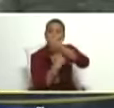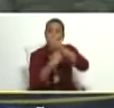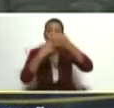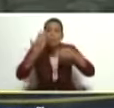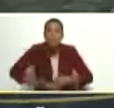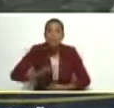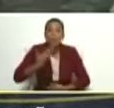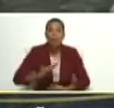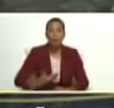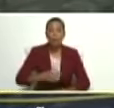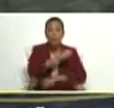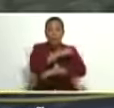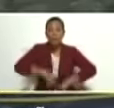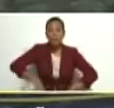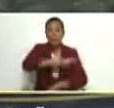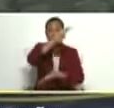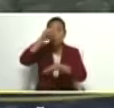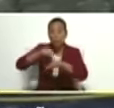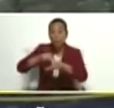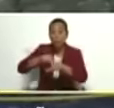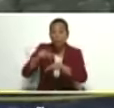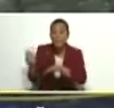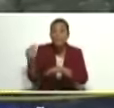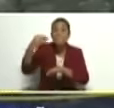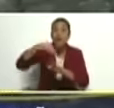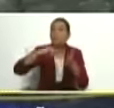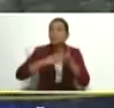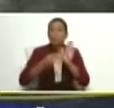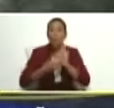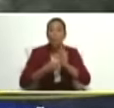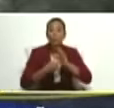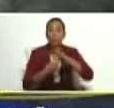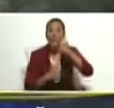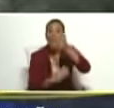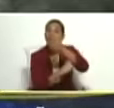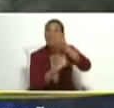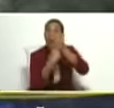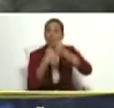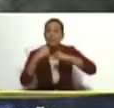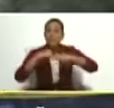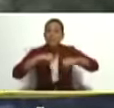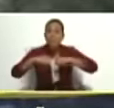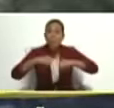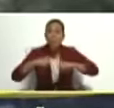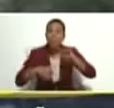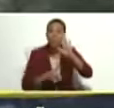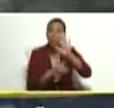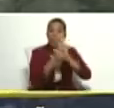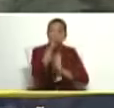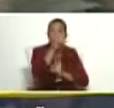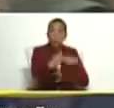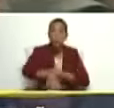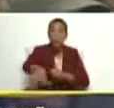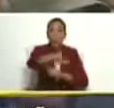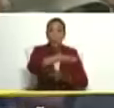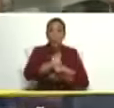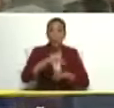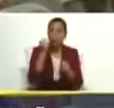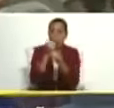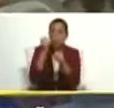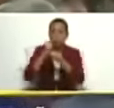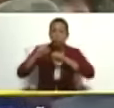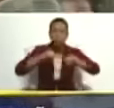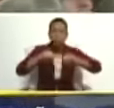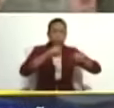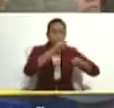La Fuerza Armada Nacional Bolivariana además es motor del desarrollo